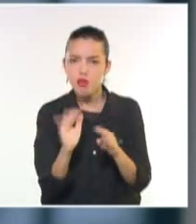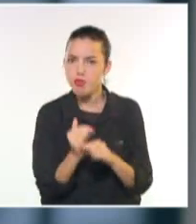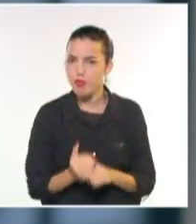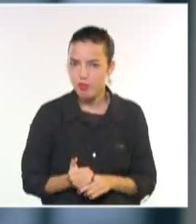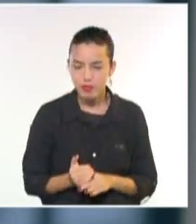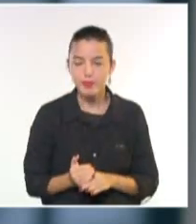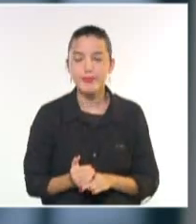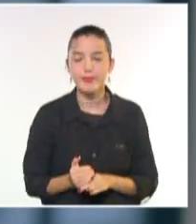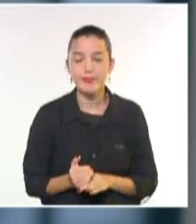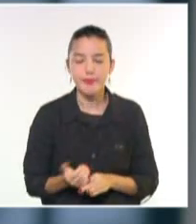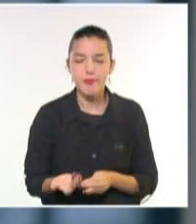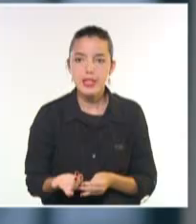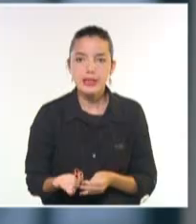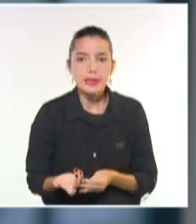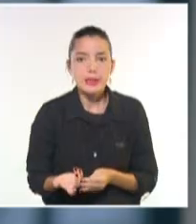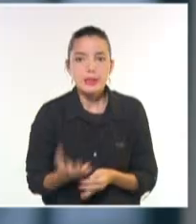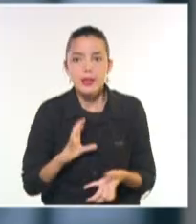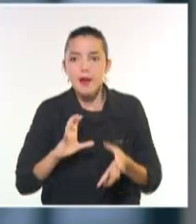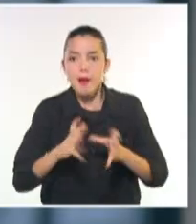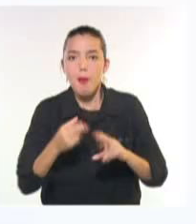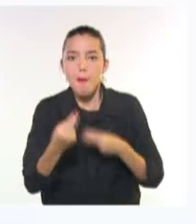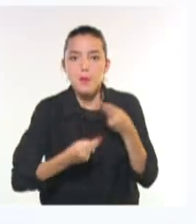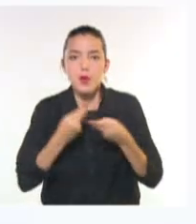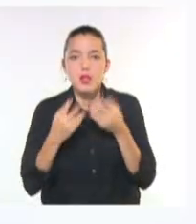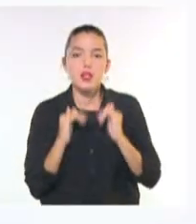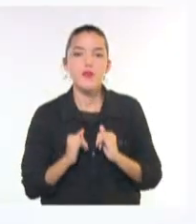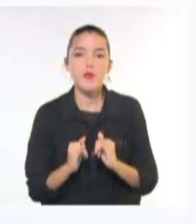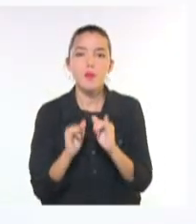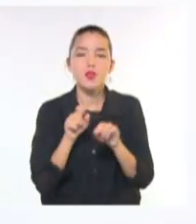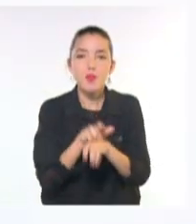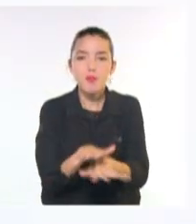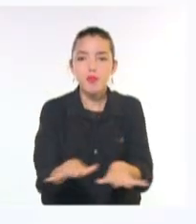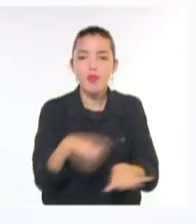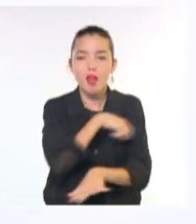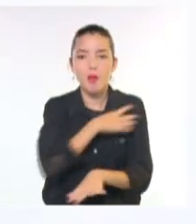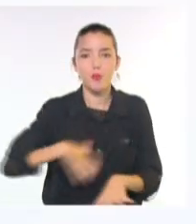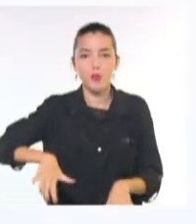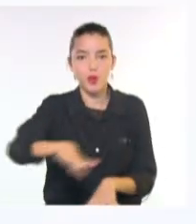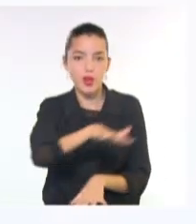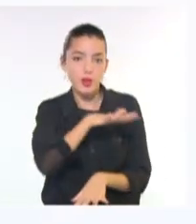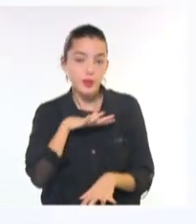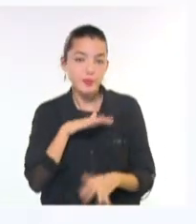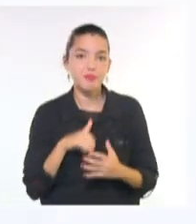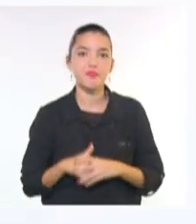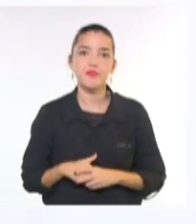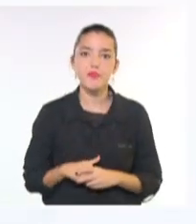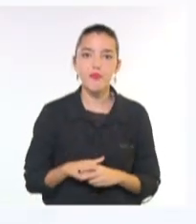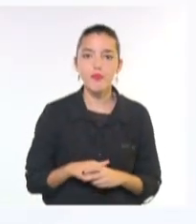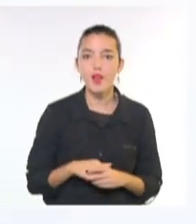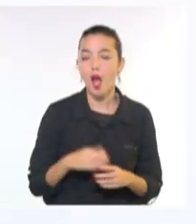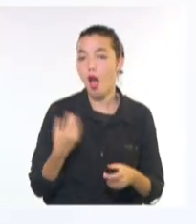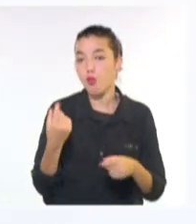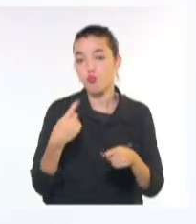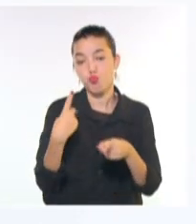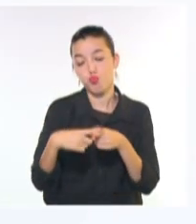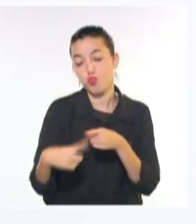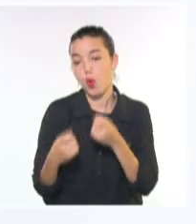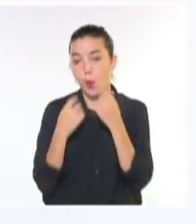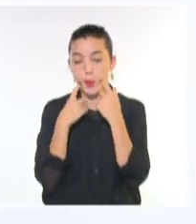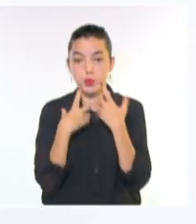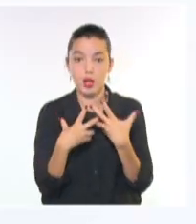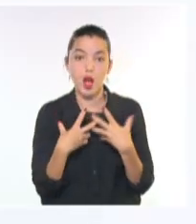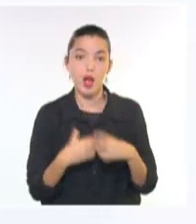informaciones esenciales lleguen a la ciudadanía? Yo creo que hay acciones muy importantes, tales como el uso de